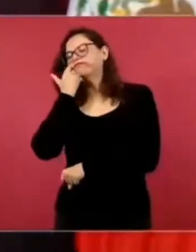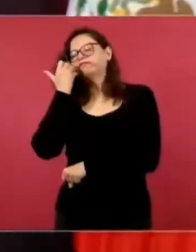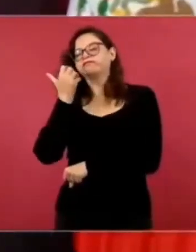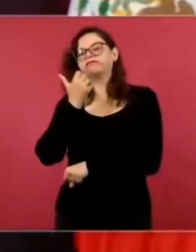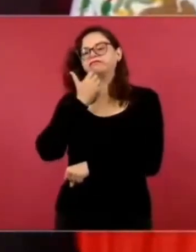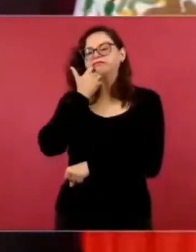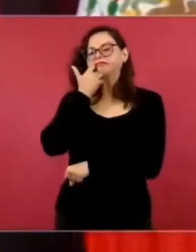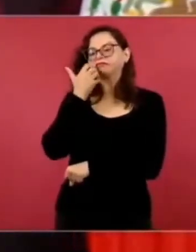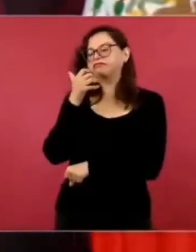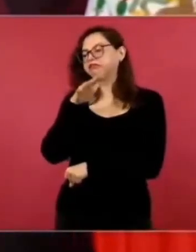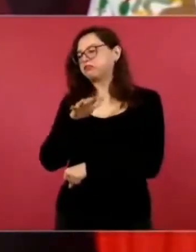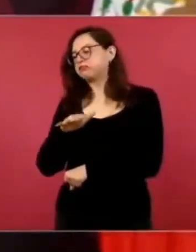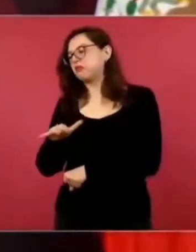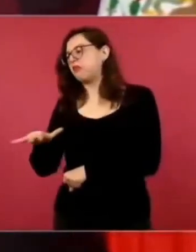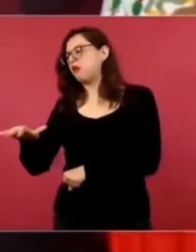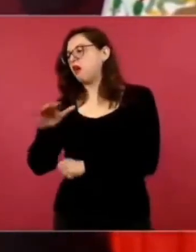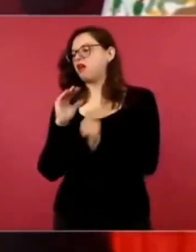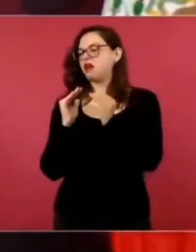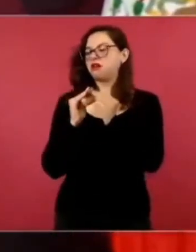Rubén Darío,